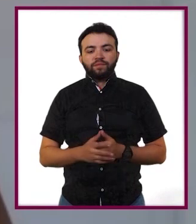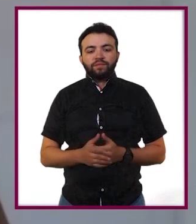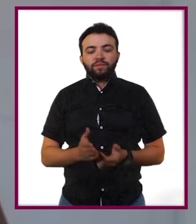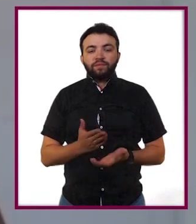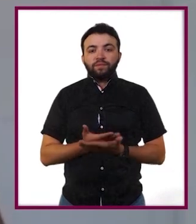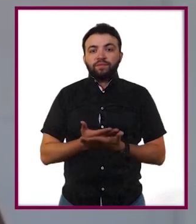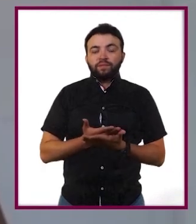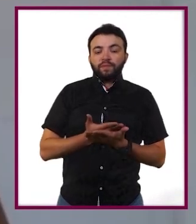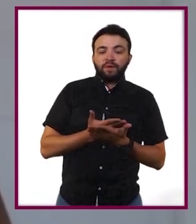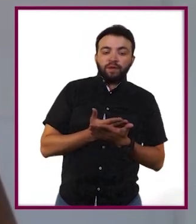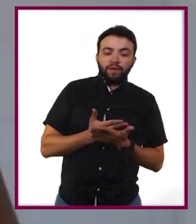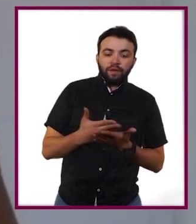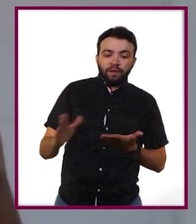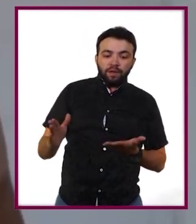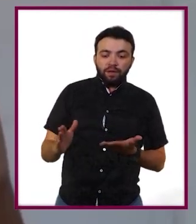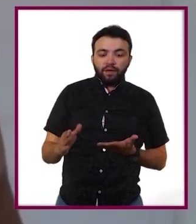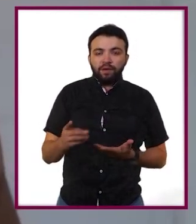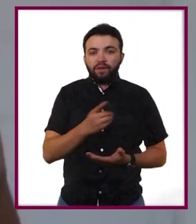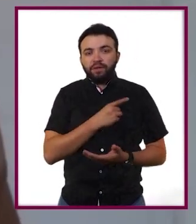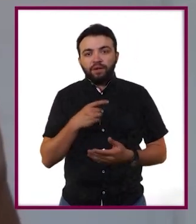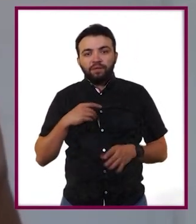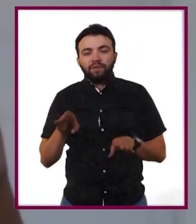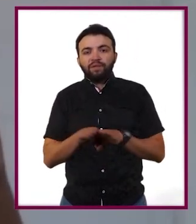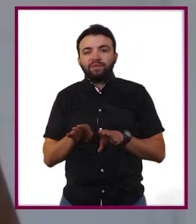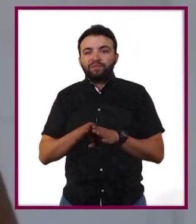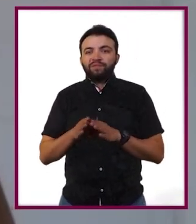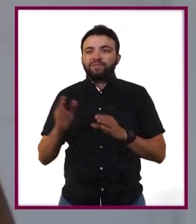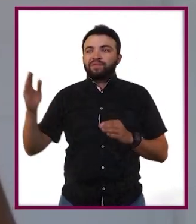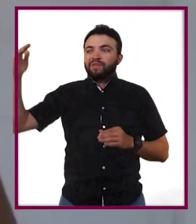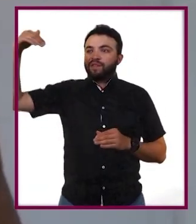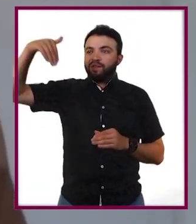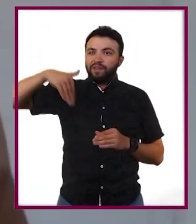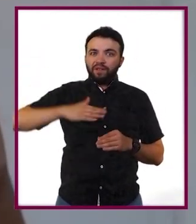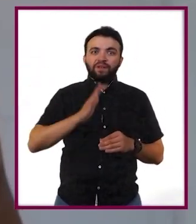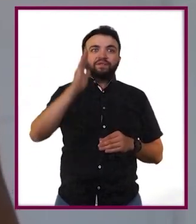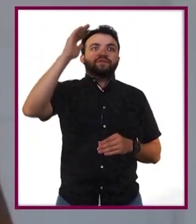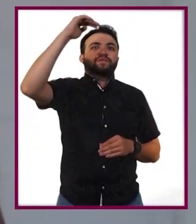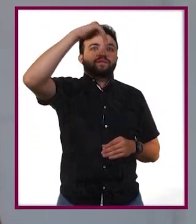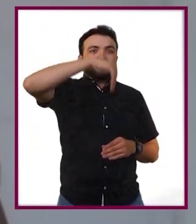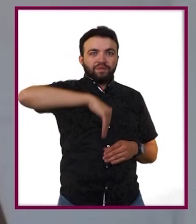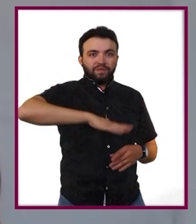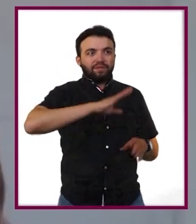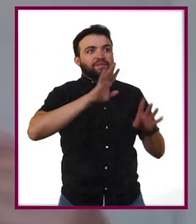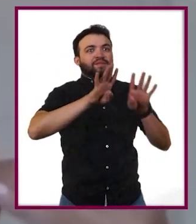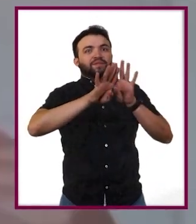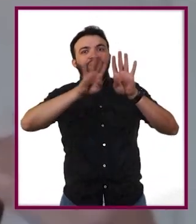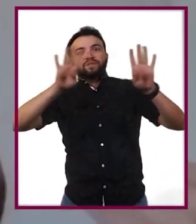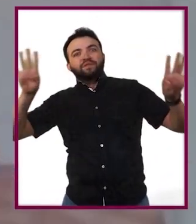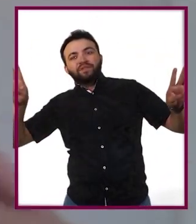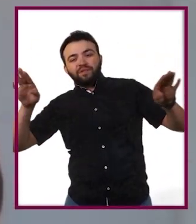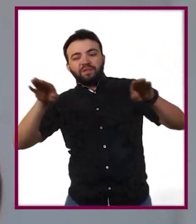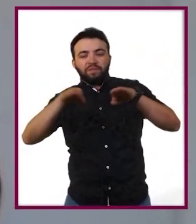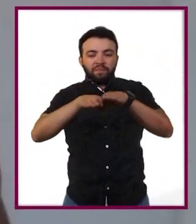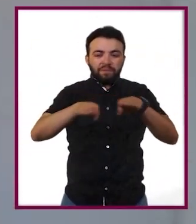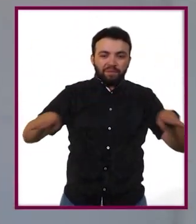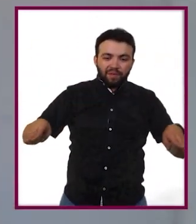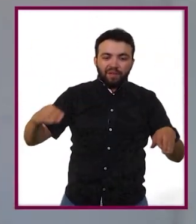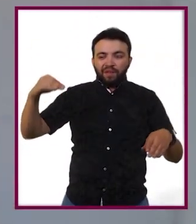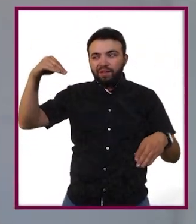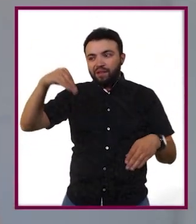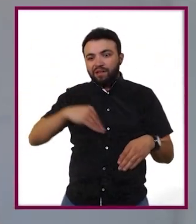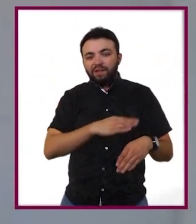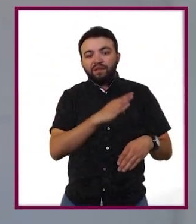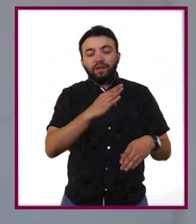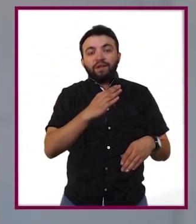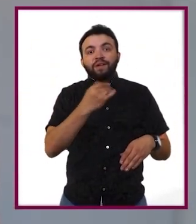Además, Tembleque tuvo que sortear barrancas, hondanadas, cerros, o sea, el paisaje no es plano, liso, y el acueducto